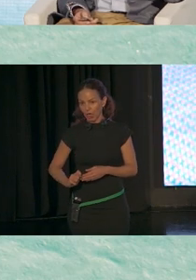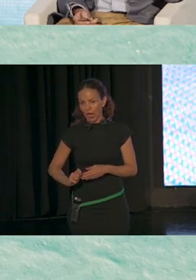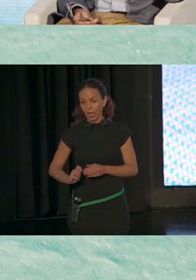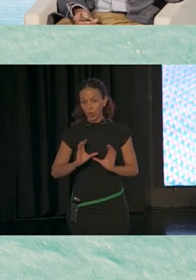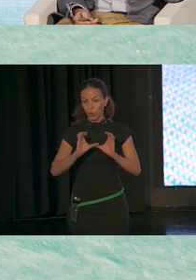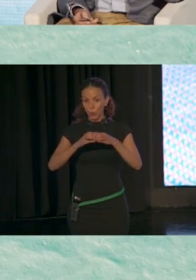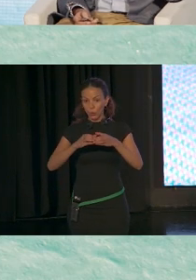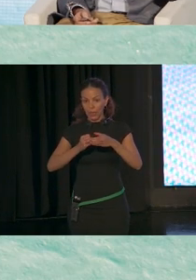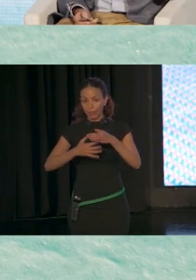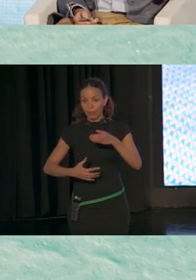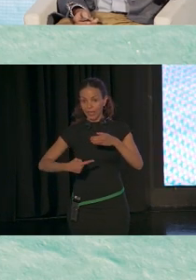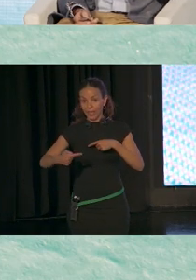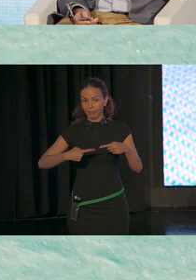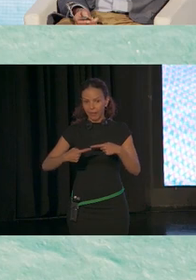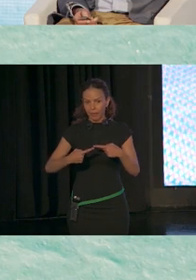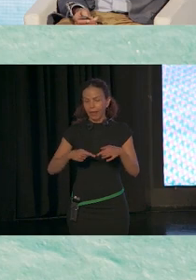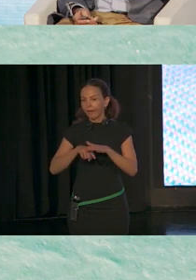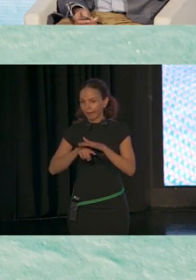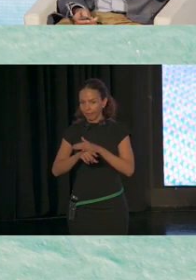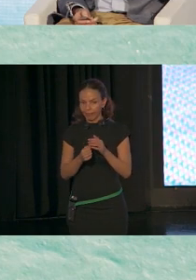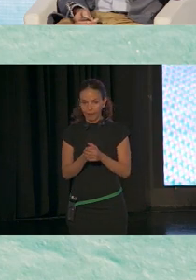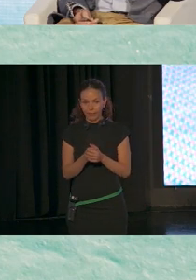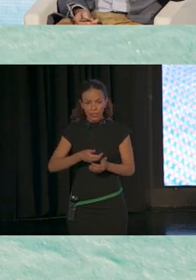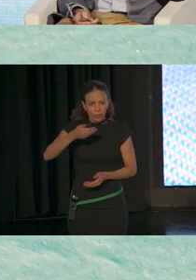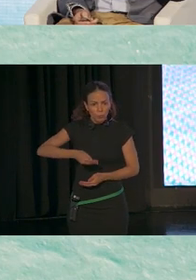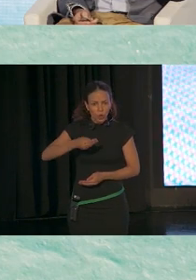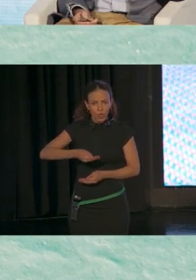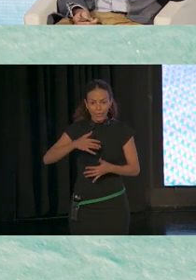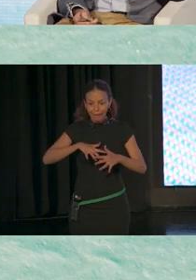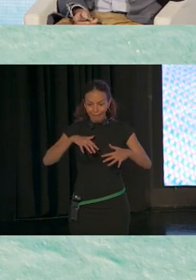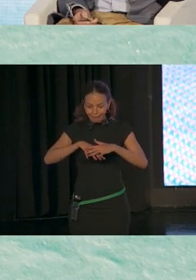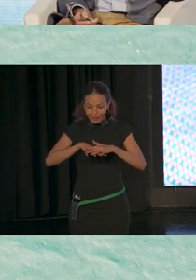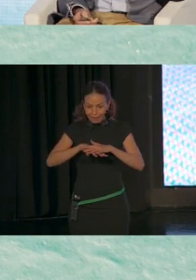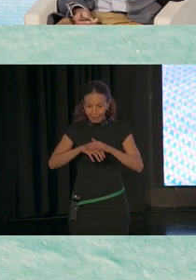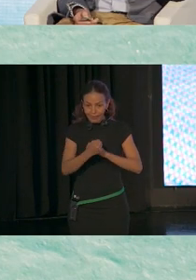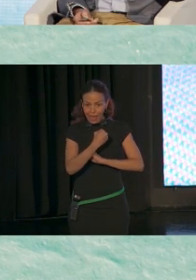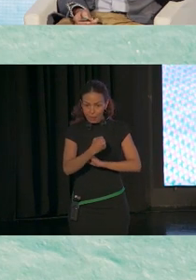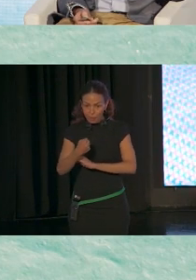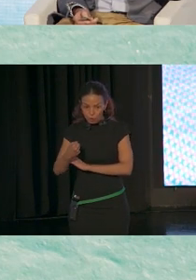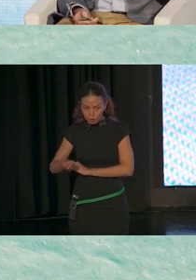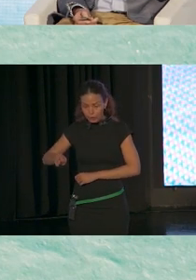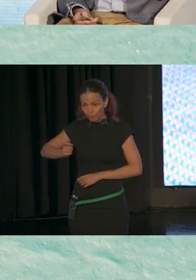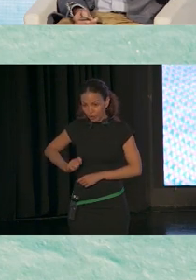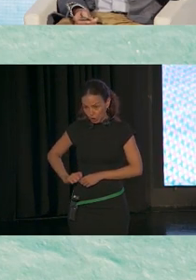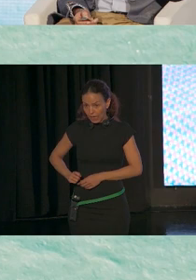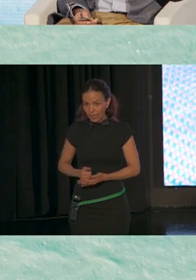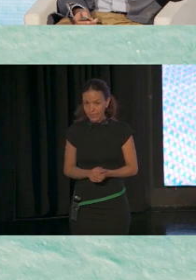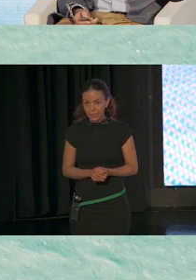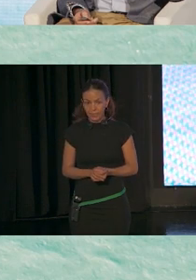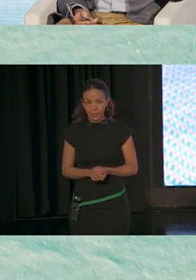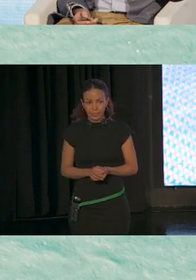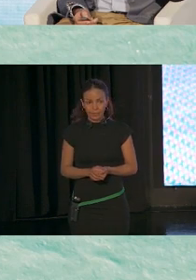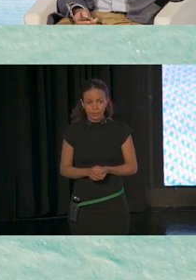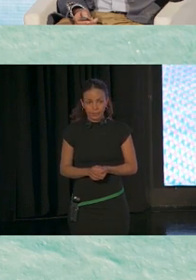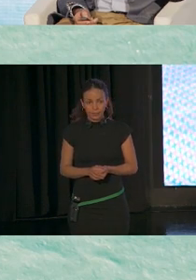directiva, la gerencia. Importancia, una gran importancia de la red de apoyos entre profesionales y, bueno, algo